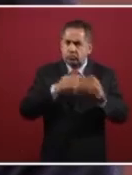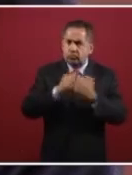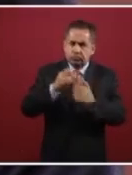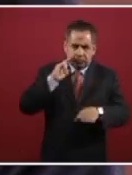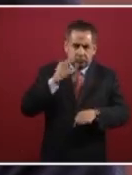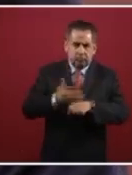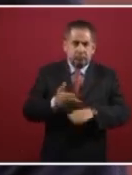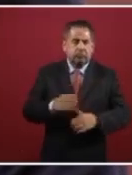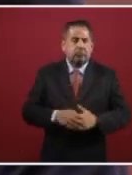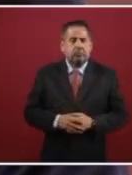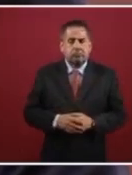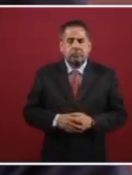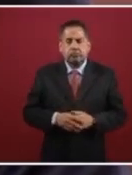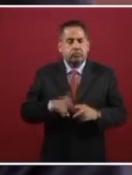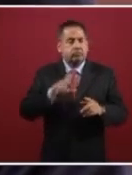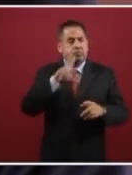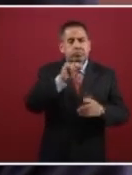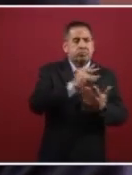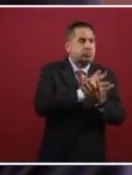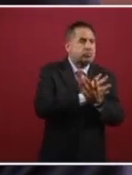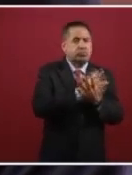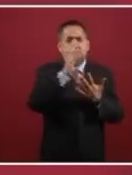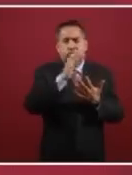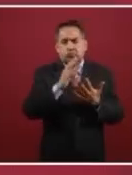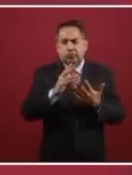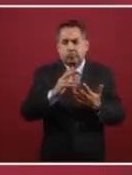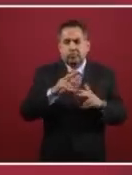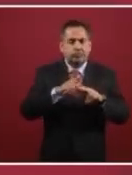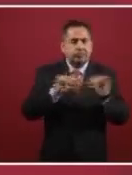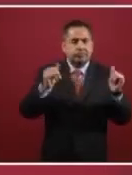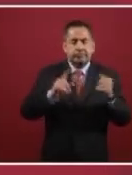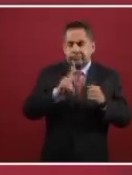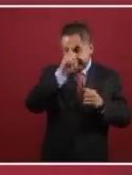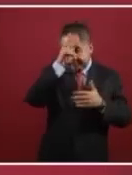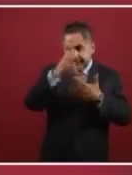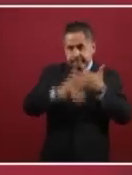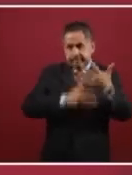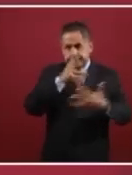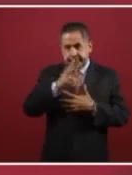responsable. Nada de excesos, nada de violencia.